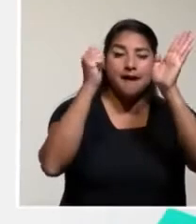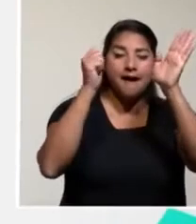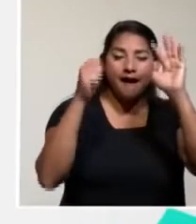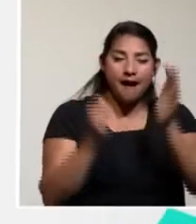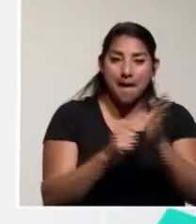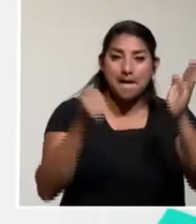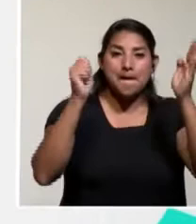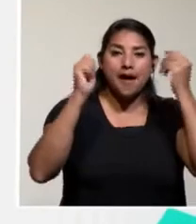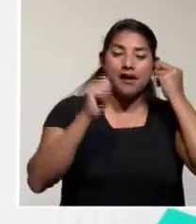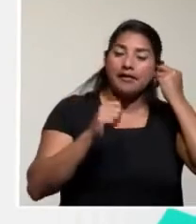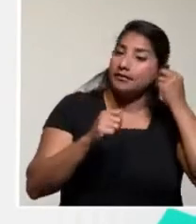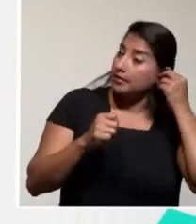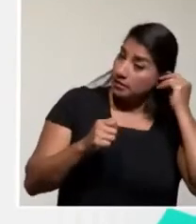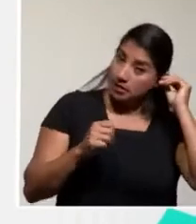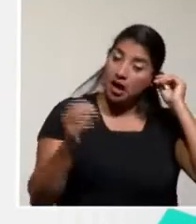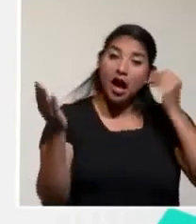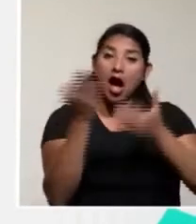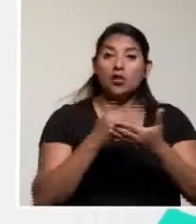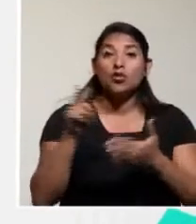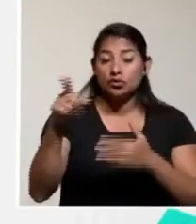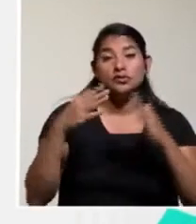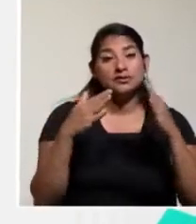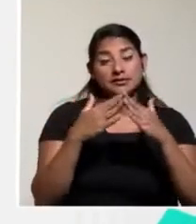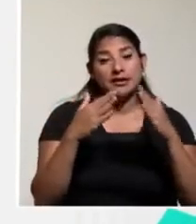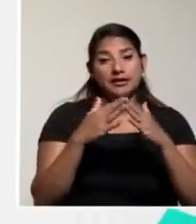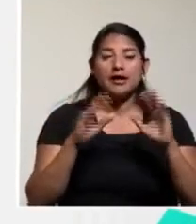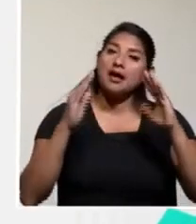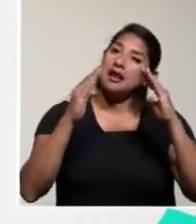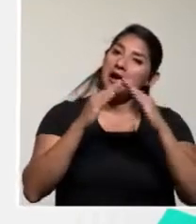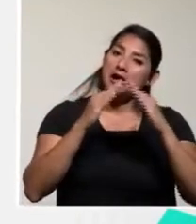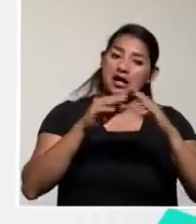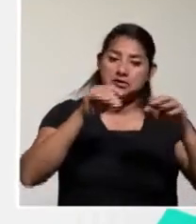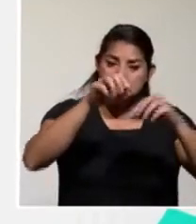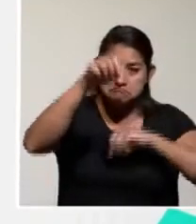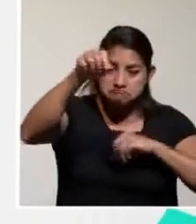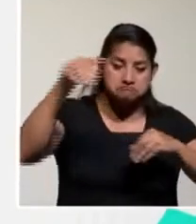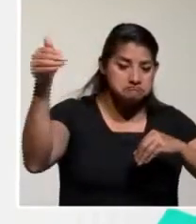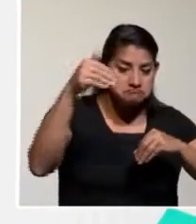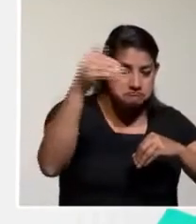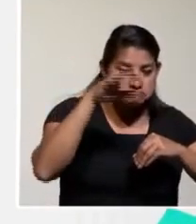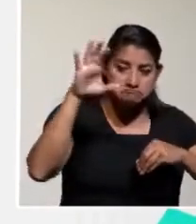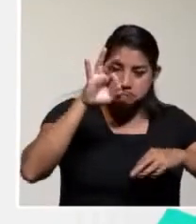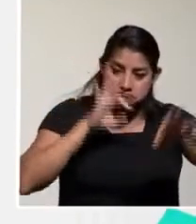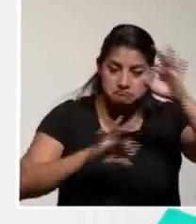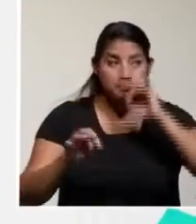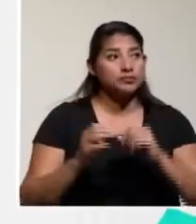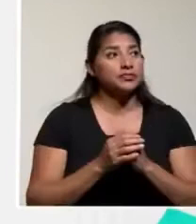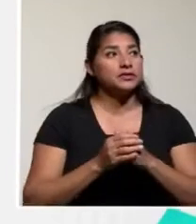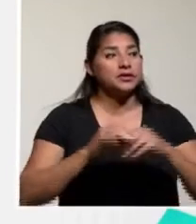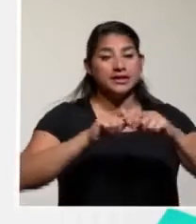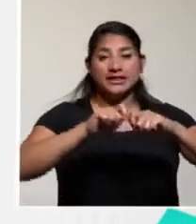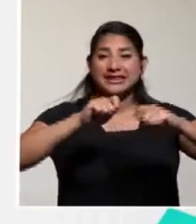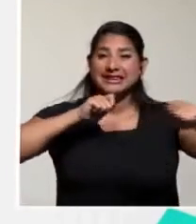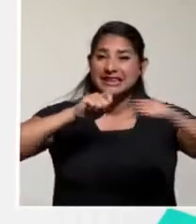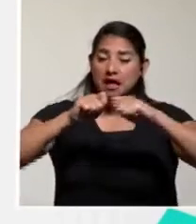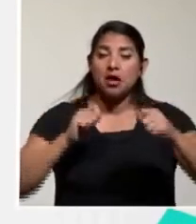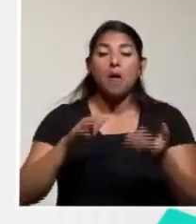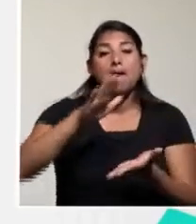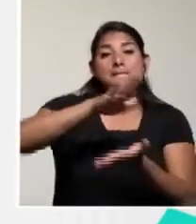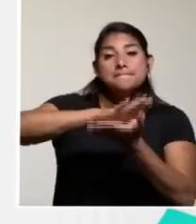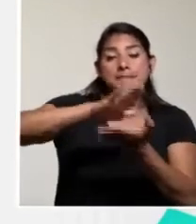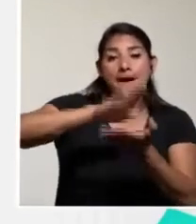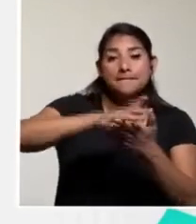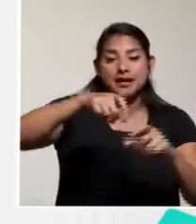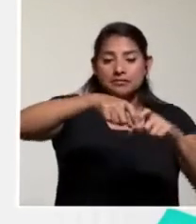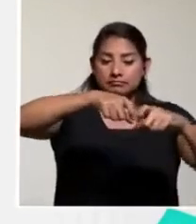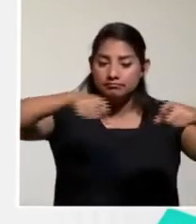los que tengan en la casa. Ve, ahí dice, la lista de materiales dice instrumentos musicales y tiras de tela o de papel. Y también,